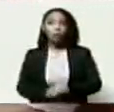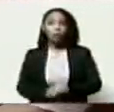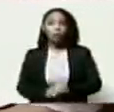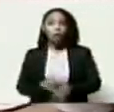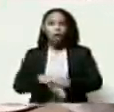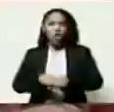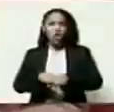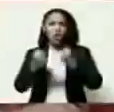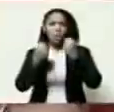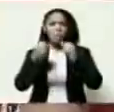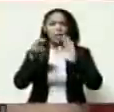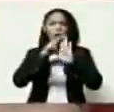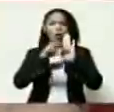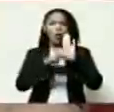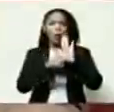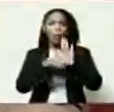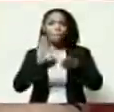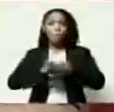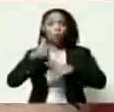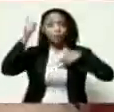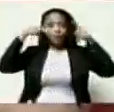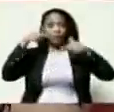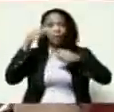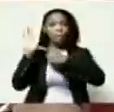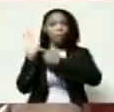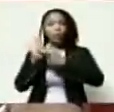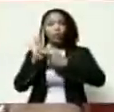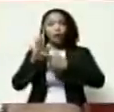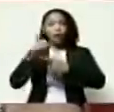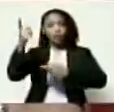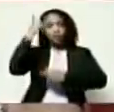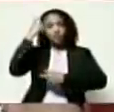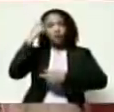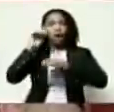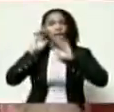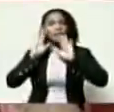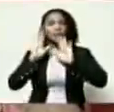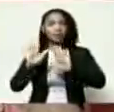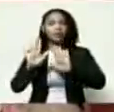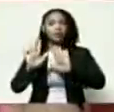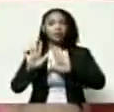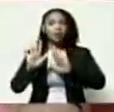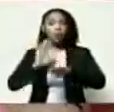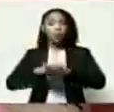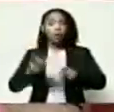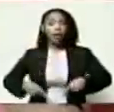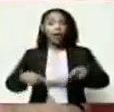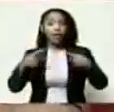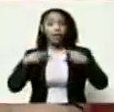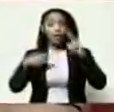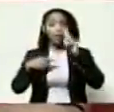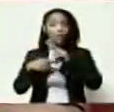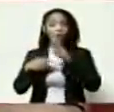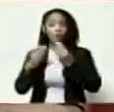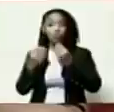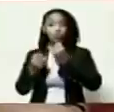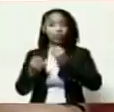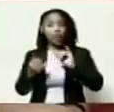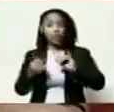las reglas, porque Chávez nos enseñó así. Y porque la vida, los militantes de izquierda, verdaderos militantes de izquierda, en verdad son